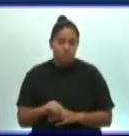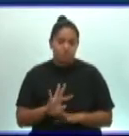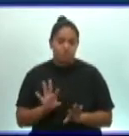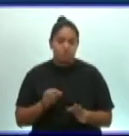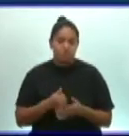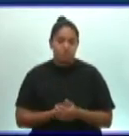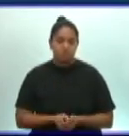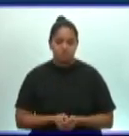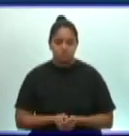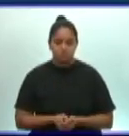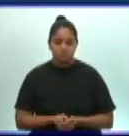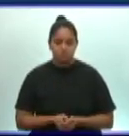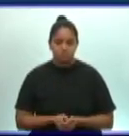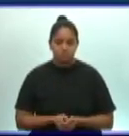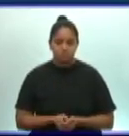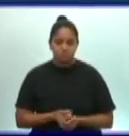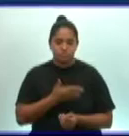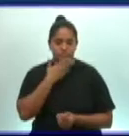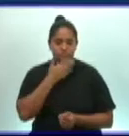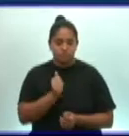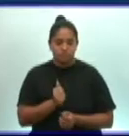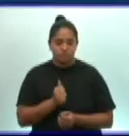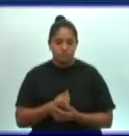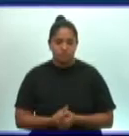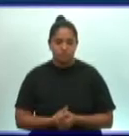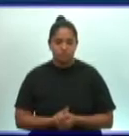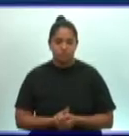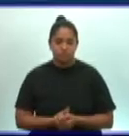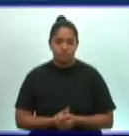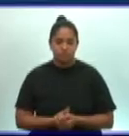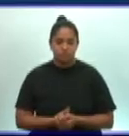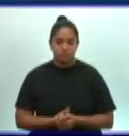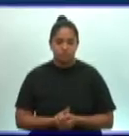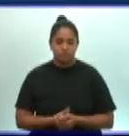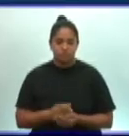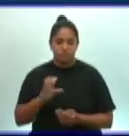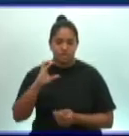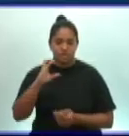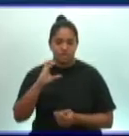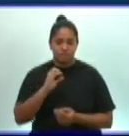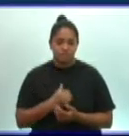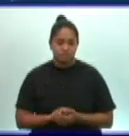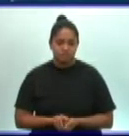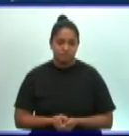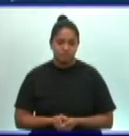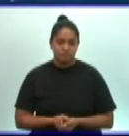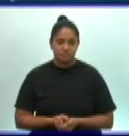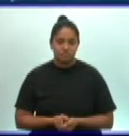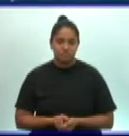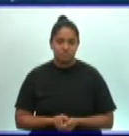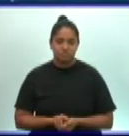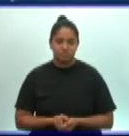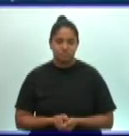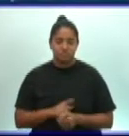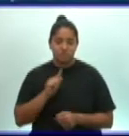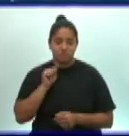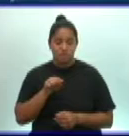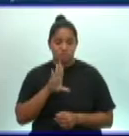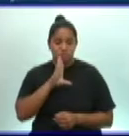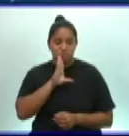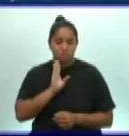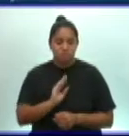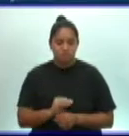alguna razón. Bien, el inciso número C, o sea, el inciso C, en el cual nos podían